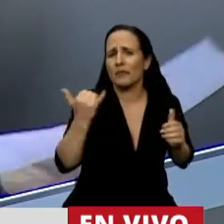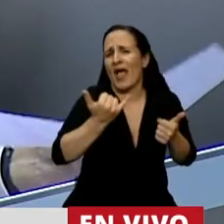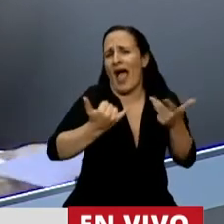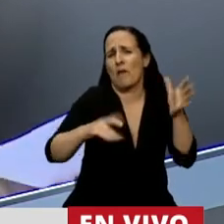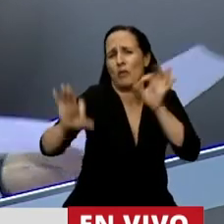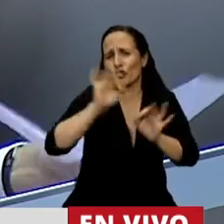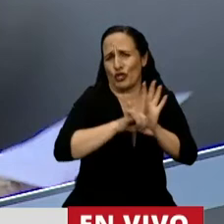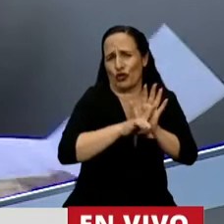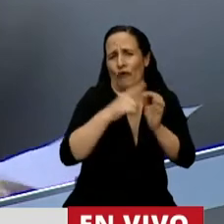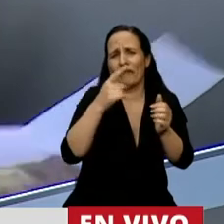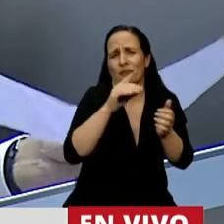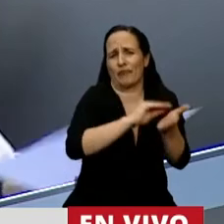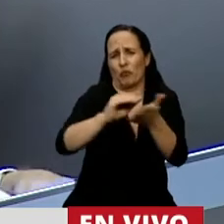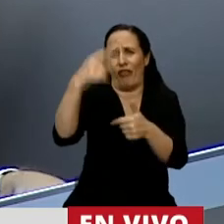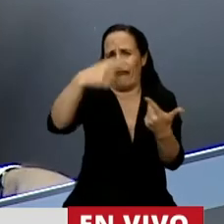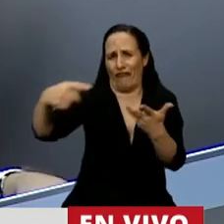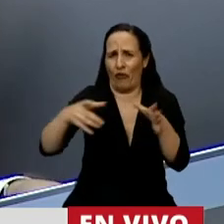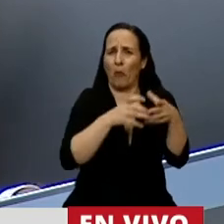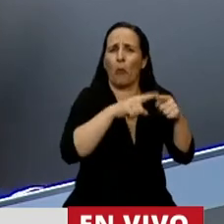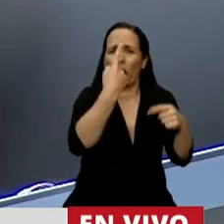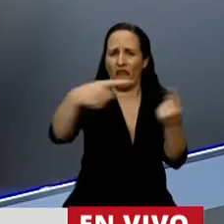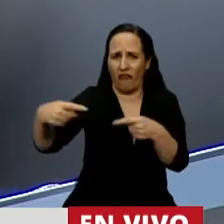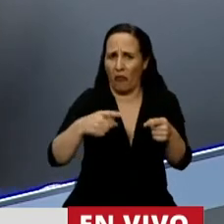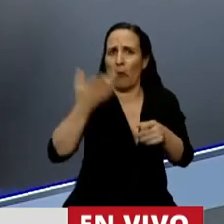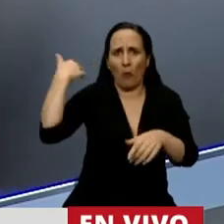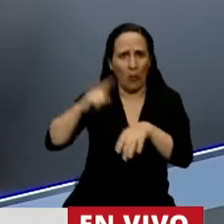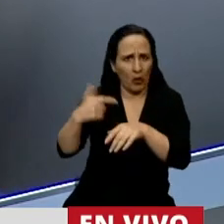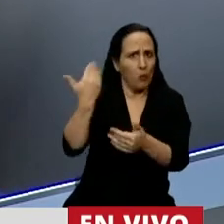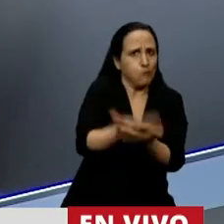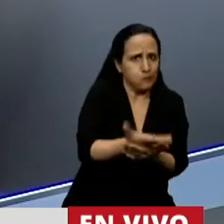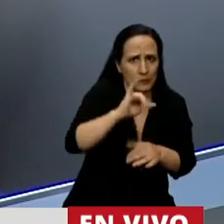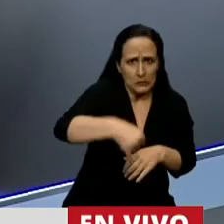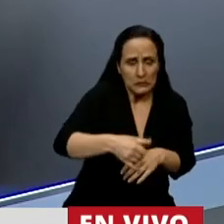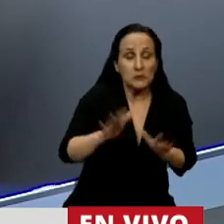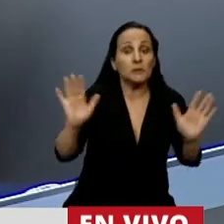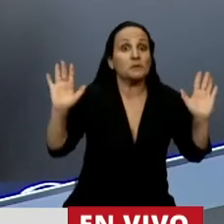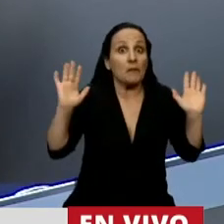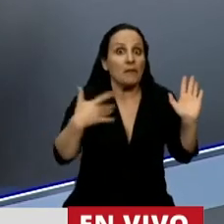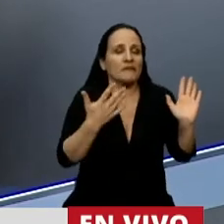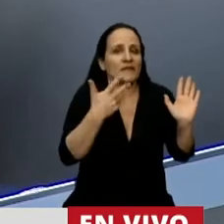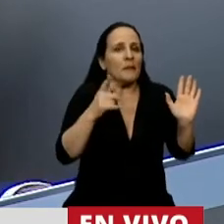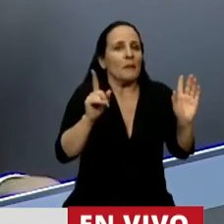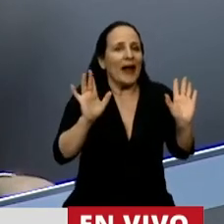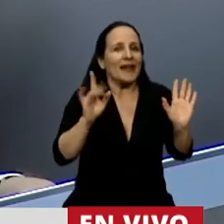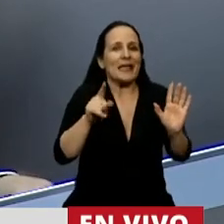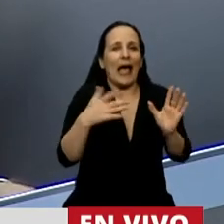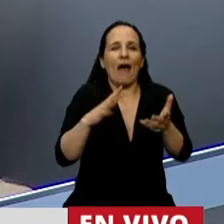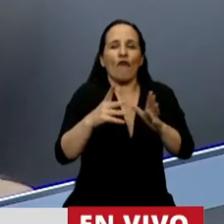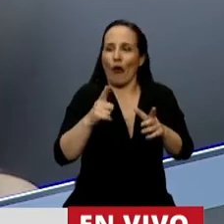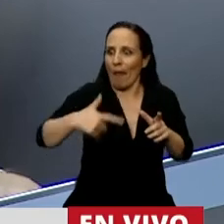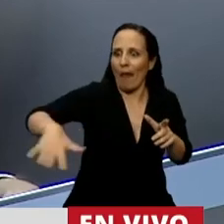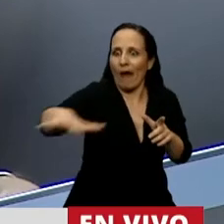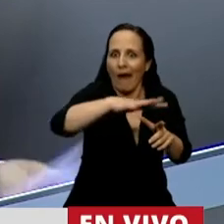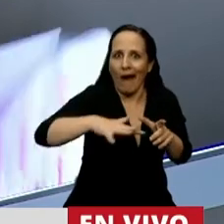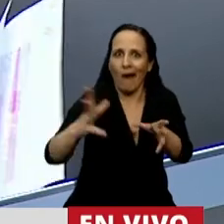Hay distintos proyectos de diputados de distintas bancadas que lo propusieron en su momento. Me parece que hubiese sido la manera de incluir a todos los argentinos